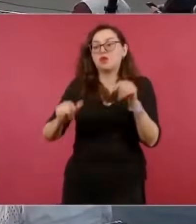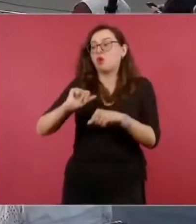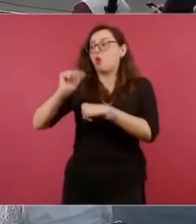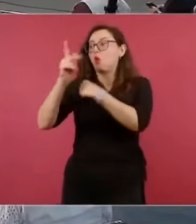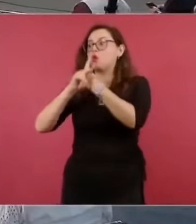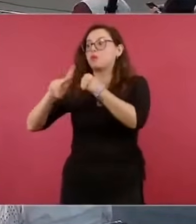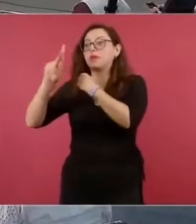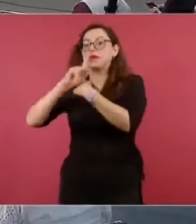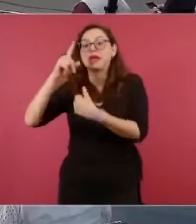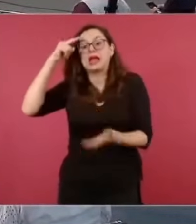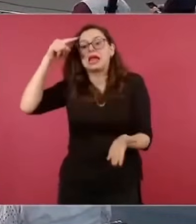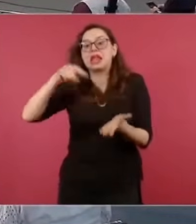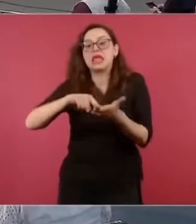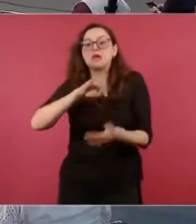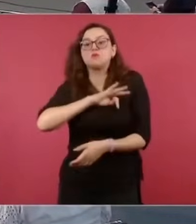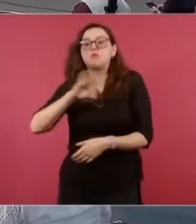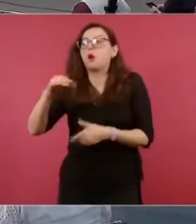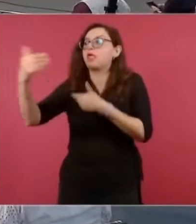y nuestra soberanía